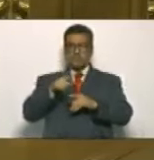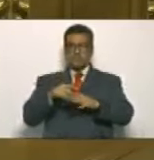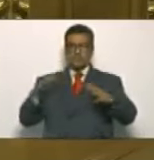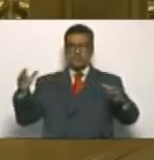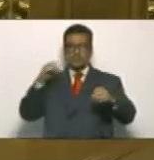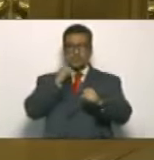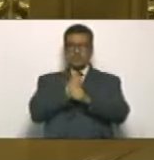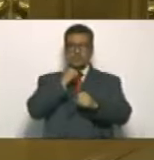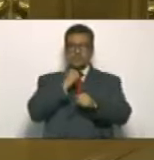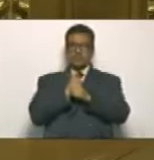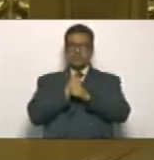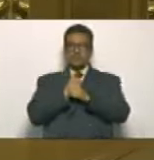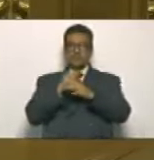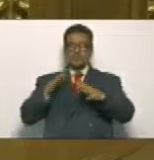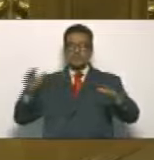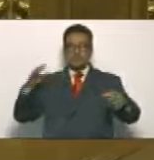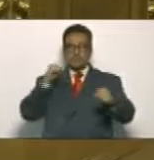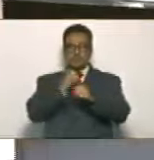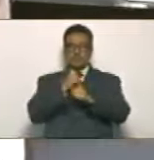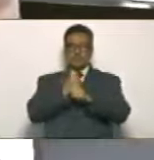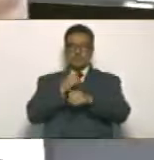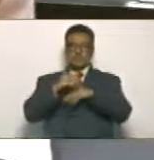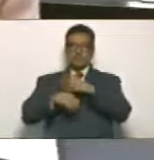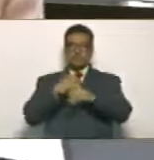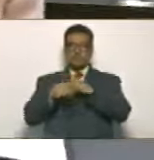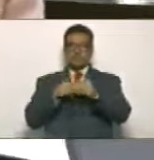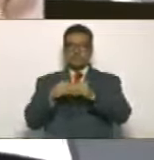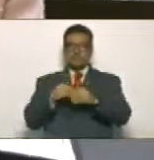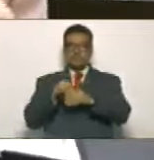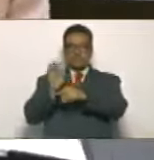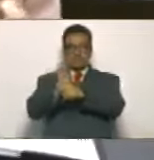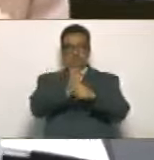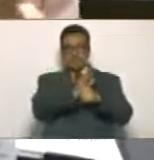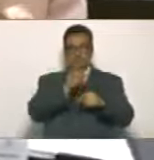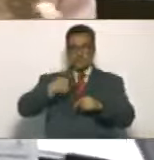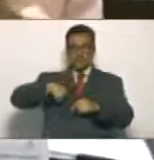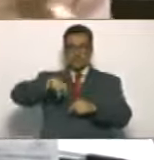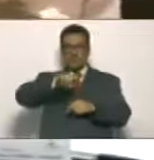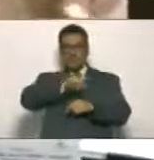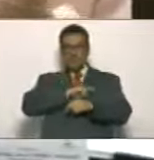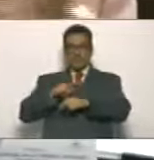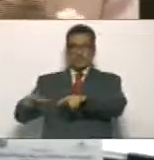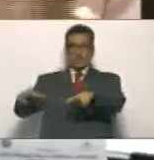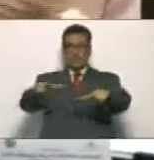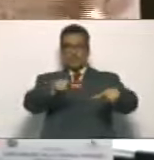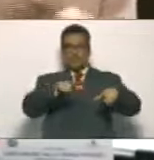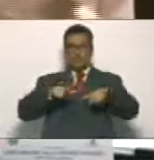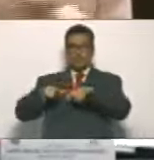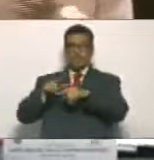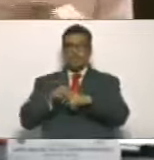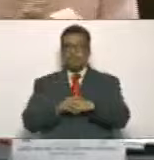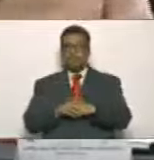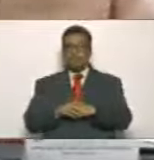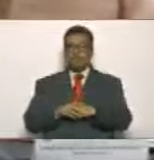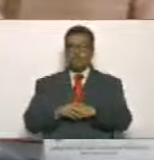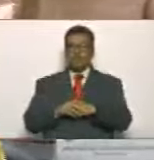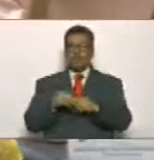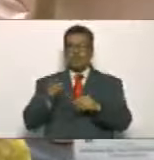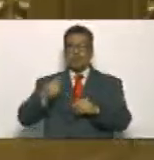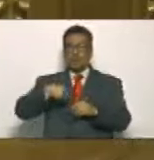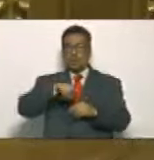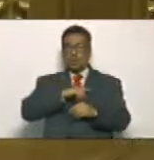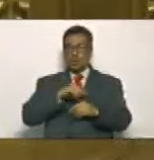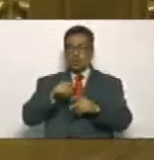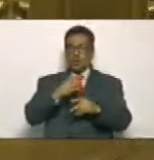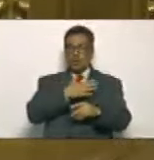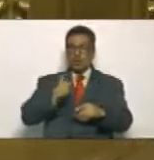gran trabajo, por la gran labor que hacen en el resguardo de nuestra soberanía. ¿Cuánto quisiera el